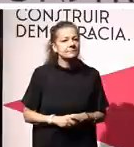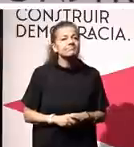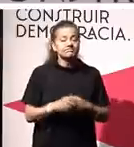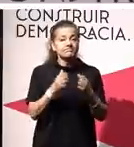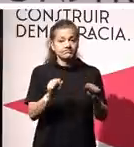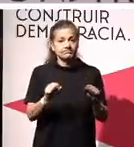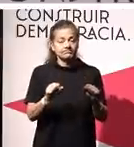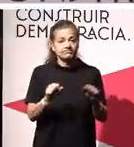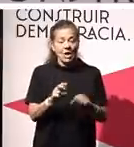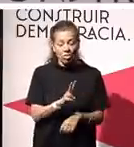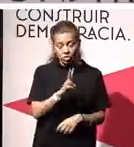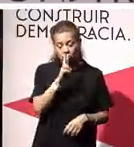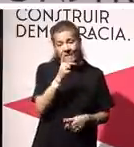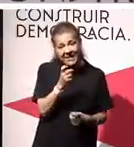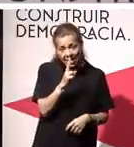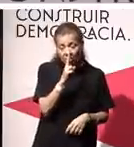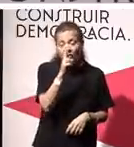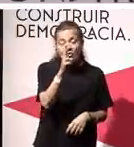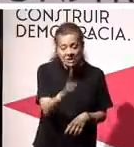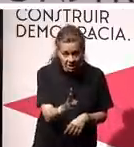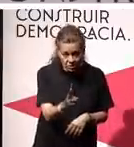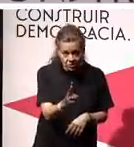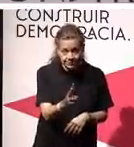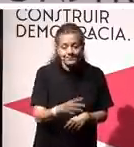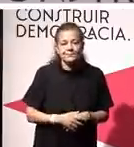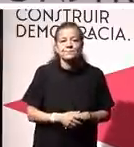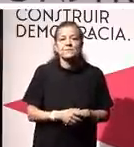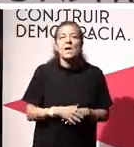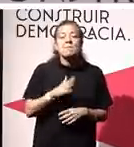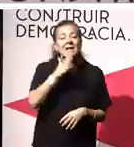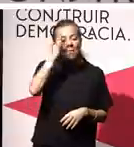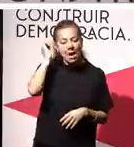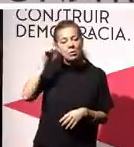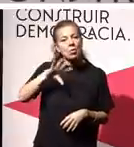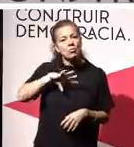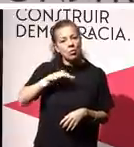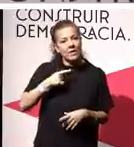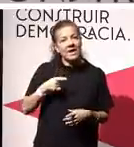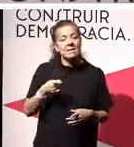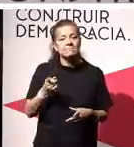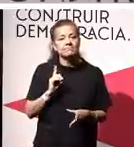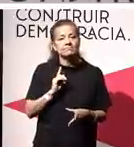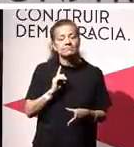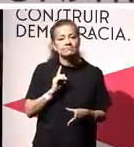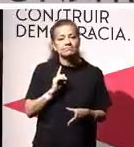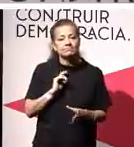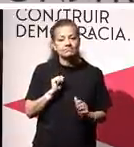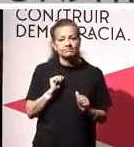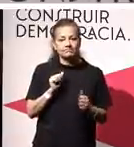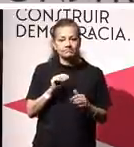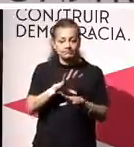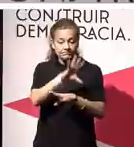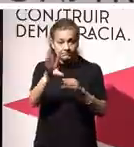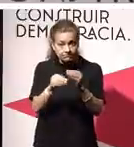aún así tardamos 2 años tardamos para que Pablo Iglesias pudiera armar esos números que